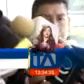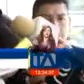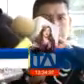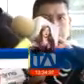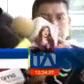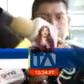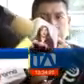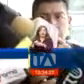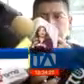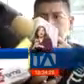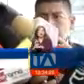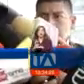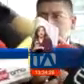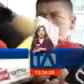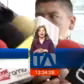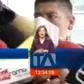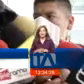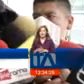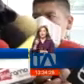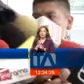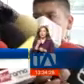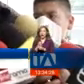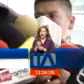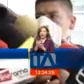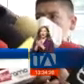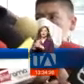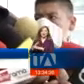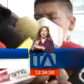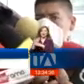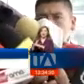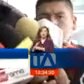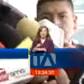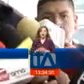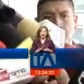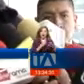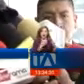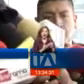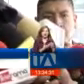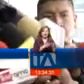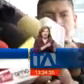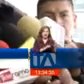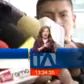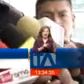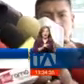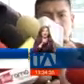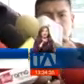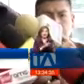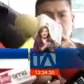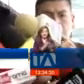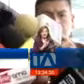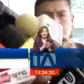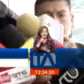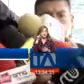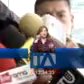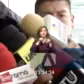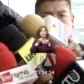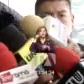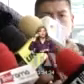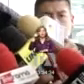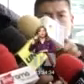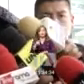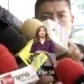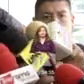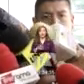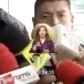país se obstaculiza el trabajo que viene realizando la UAFE en coordinación con la Fiscalía General del Estado. ¿Hasta cuándo,